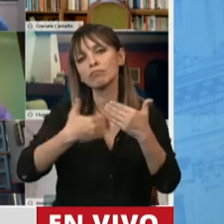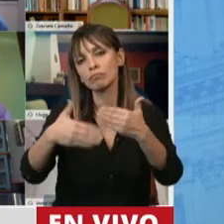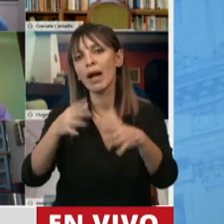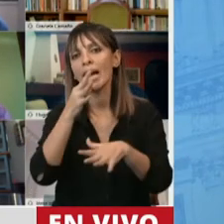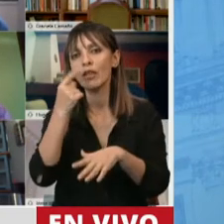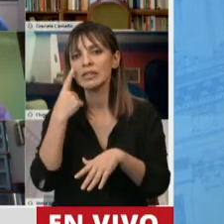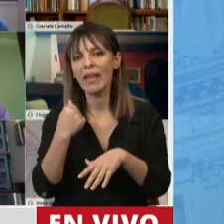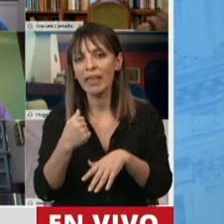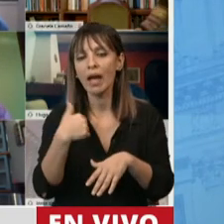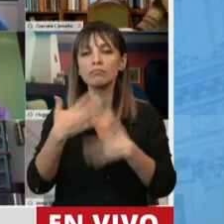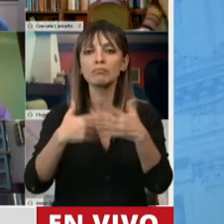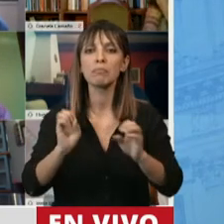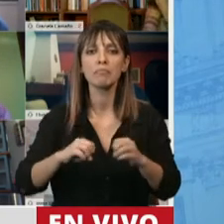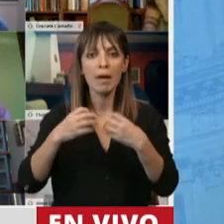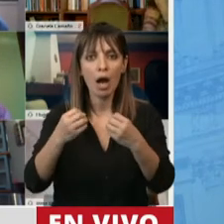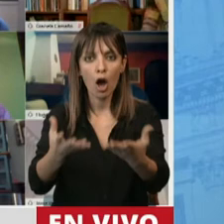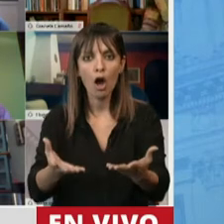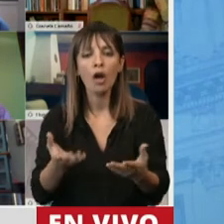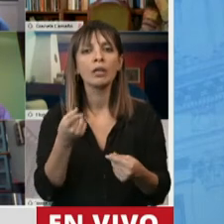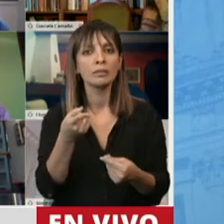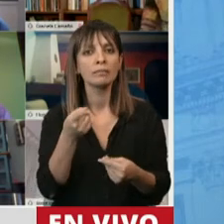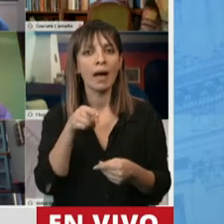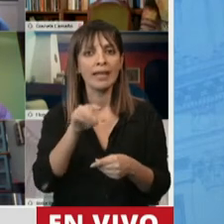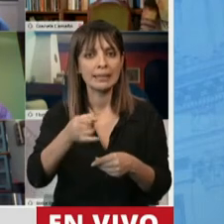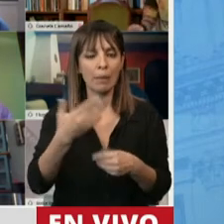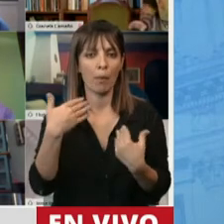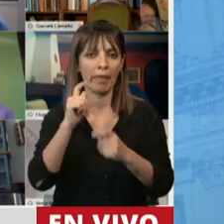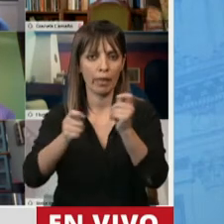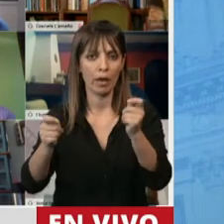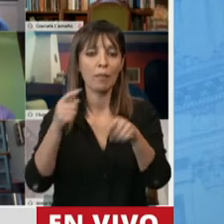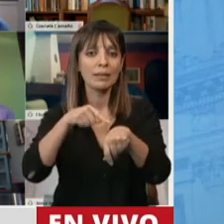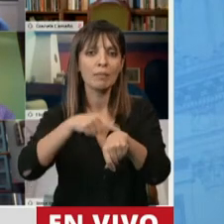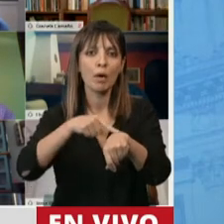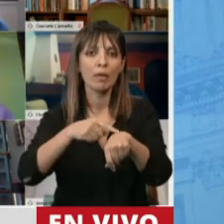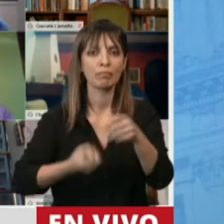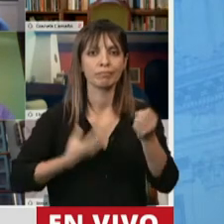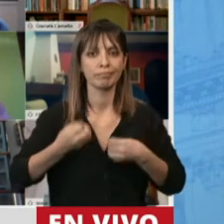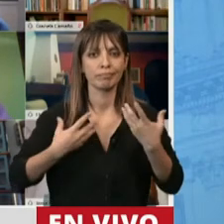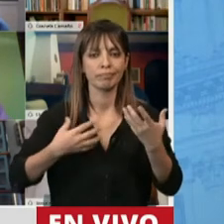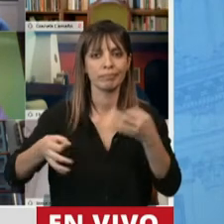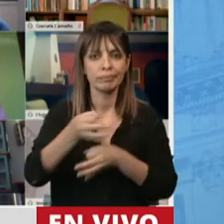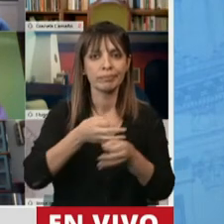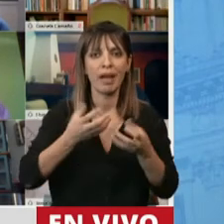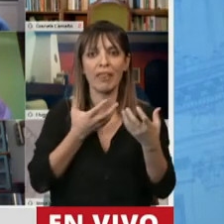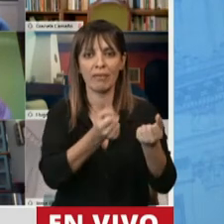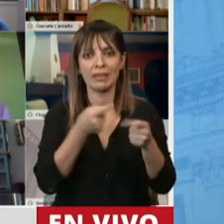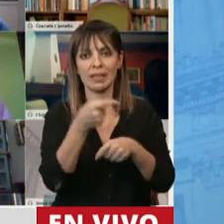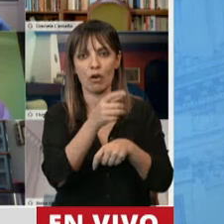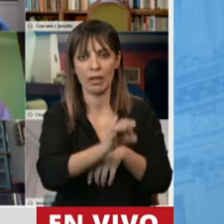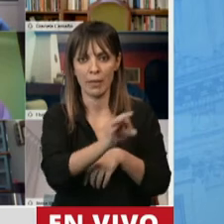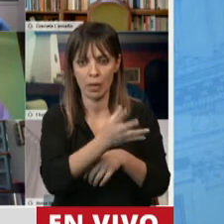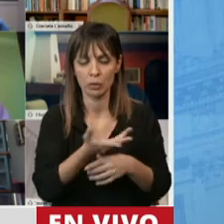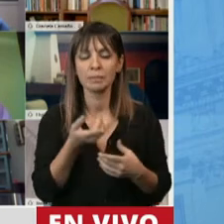días desde su recuperación, porque se estima que es el momento de mayor cantidad de anticuerpos de sangre. Los requisitos